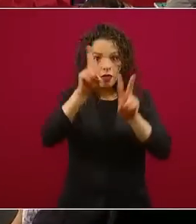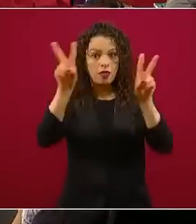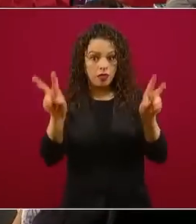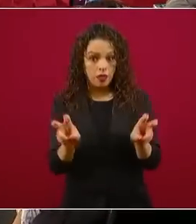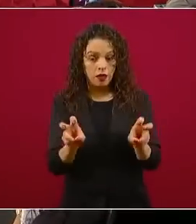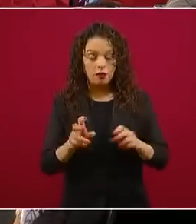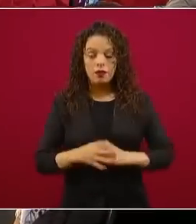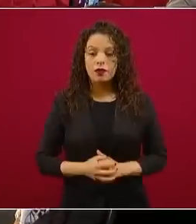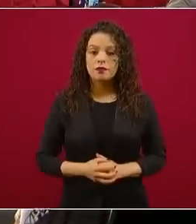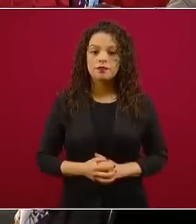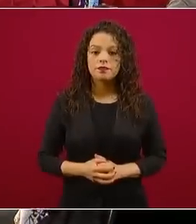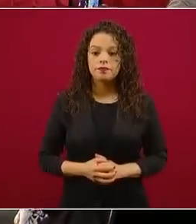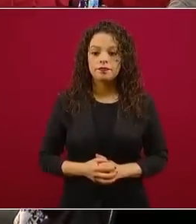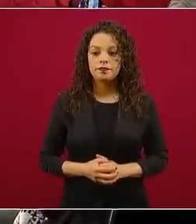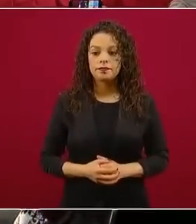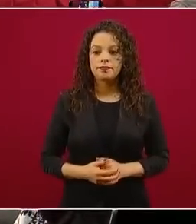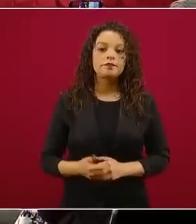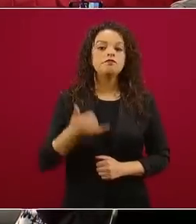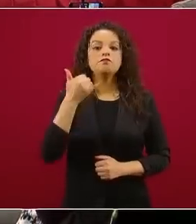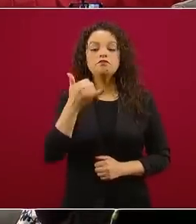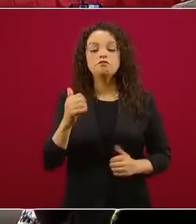económico lo mismo.